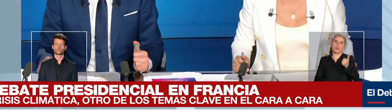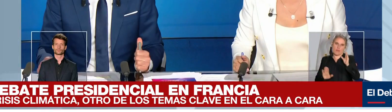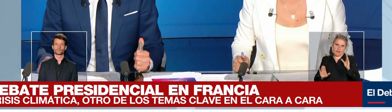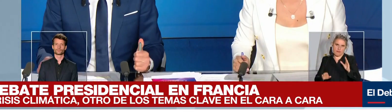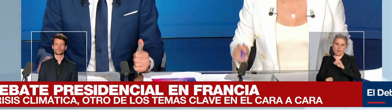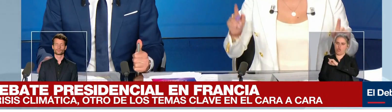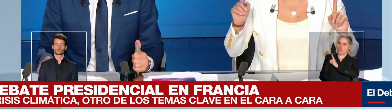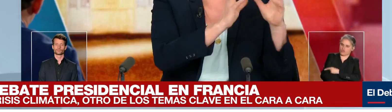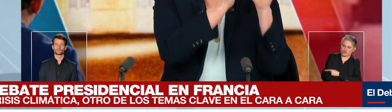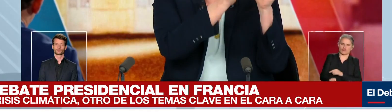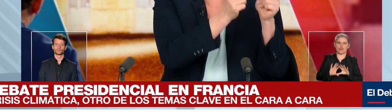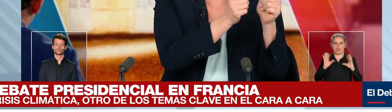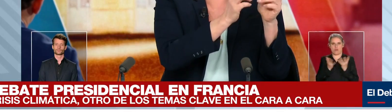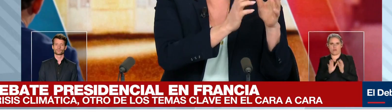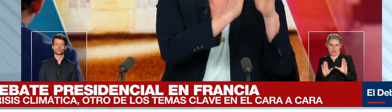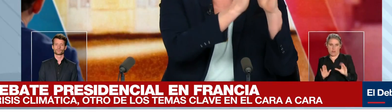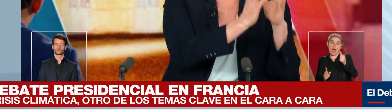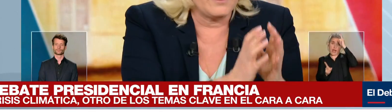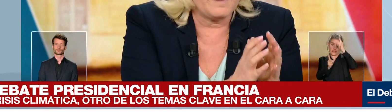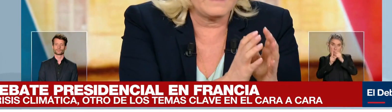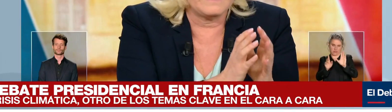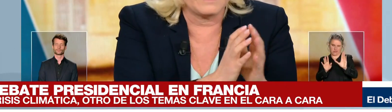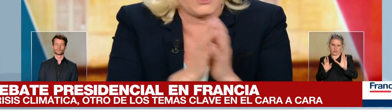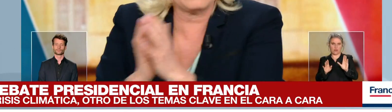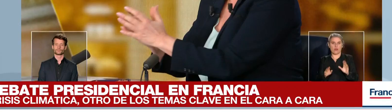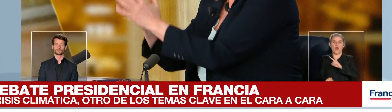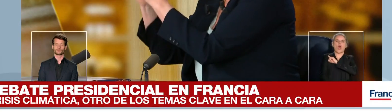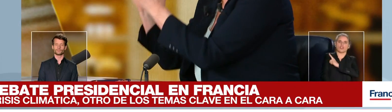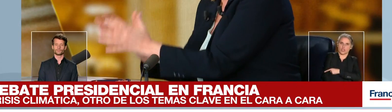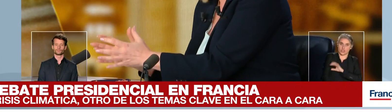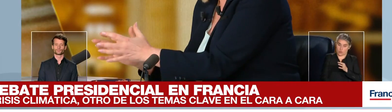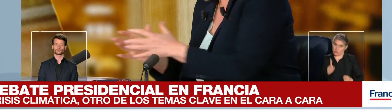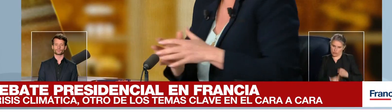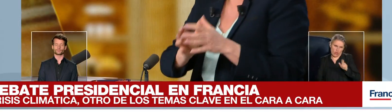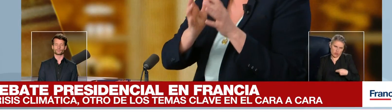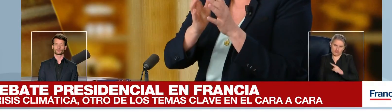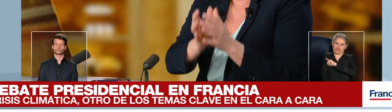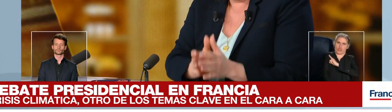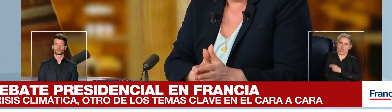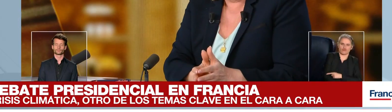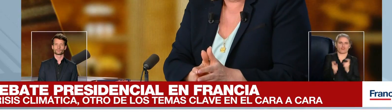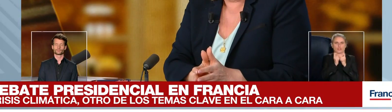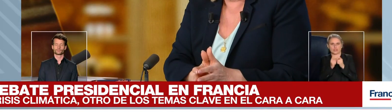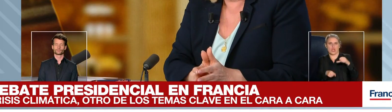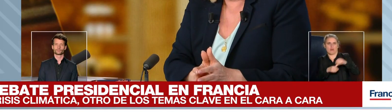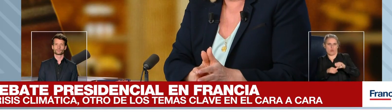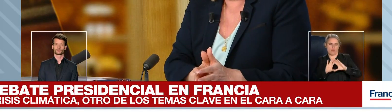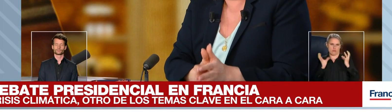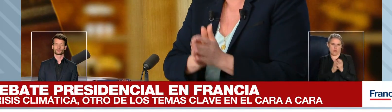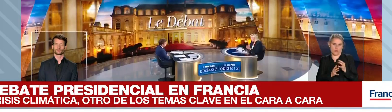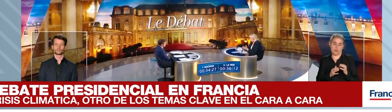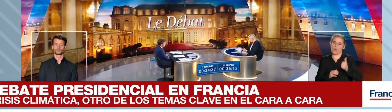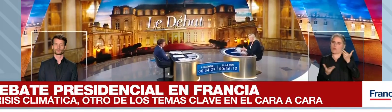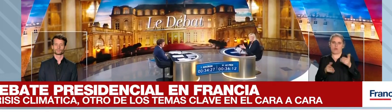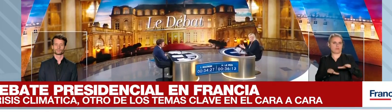Entonces, antes de hablar de energía, porque no hay un tema, pero antes de hablar de energía, que es un elemento fundamental, está el